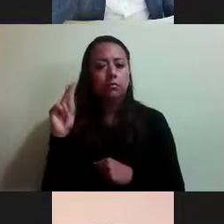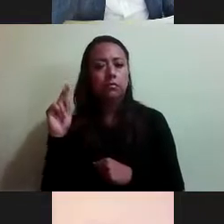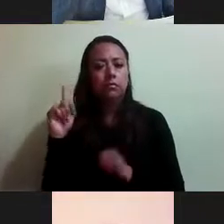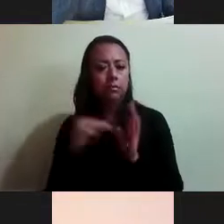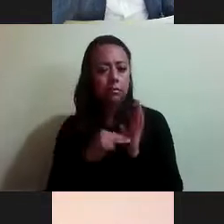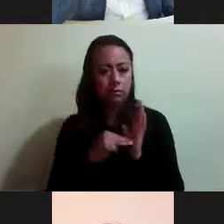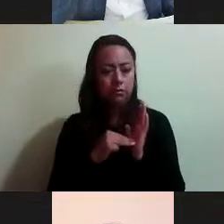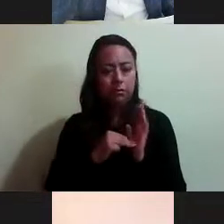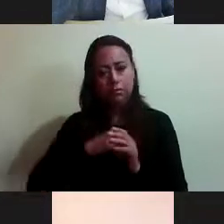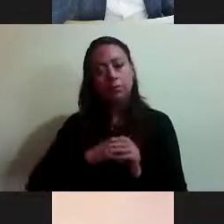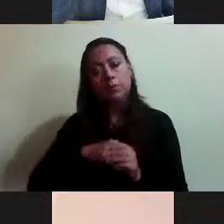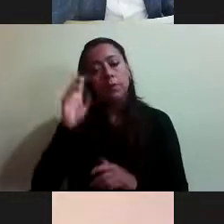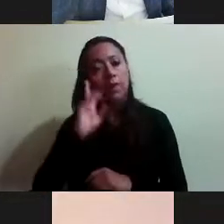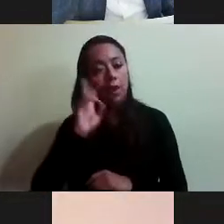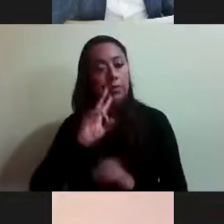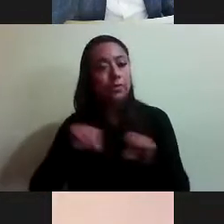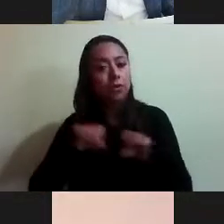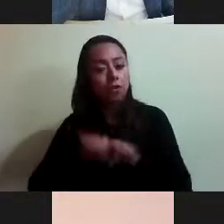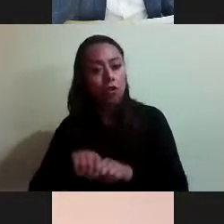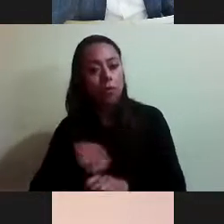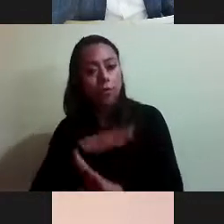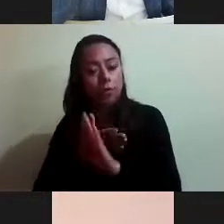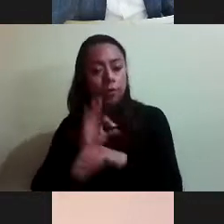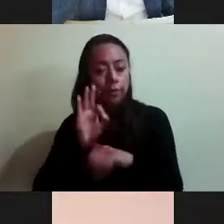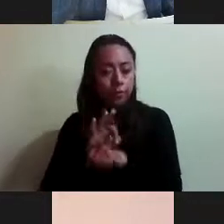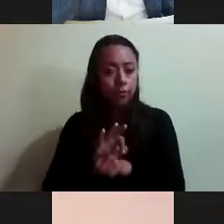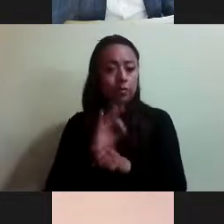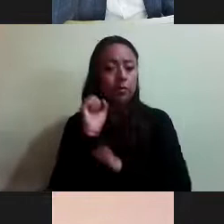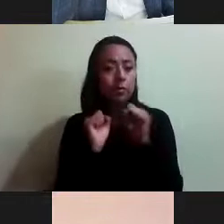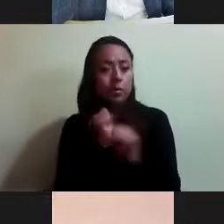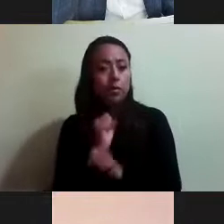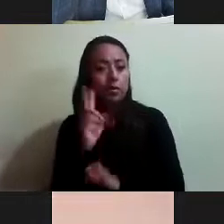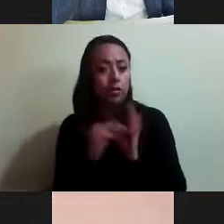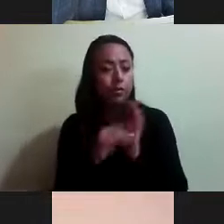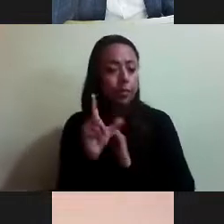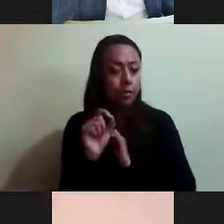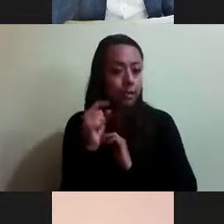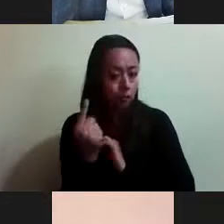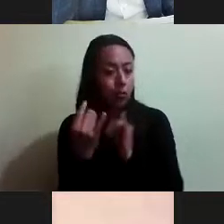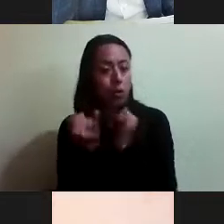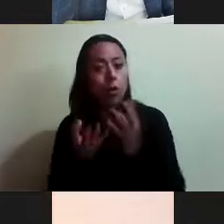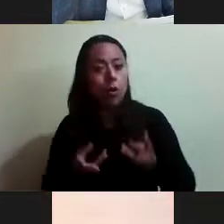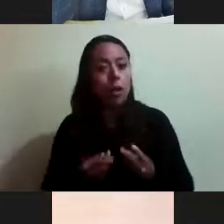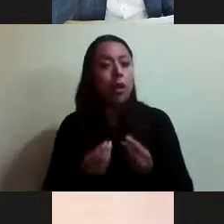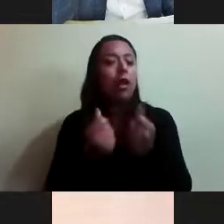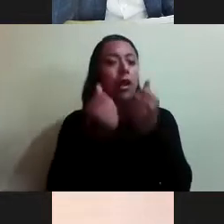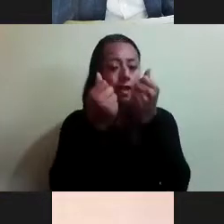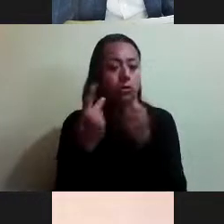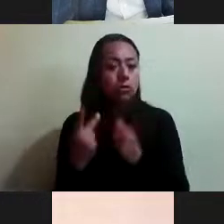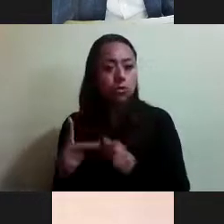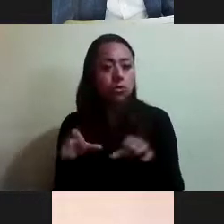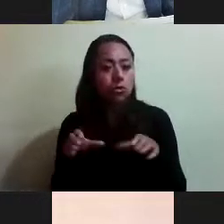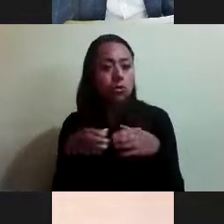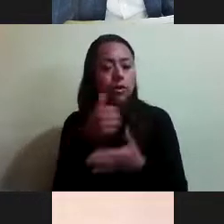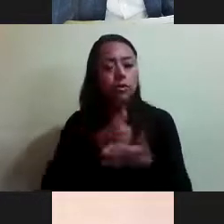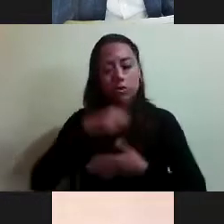el 2021 y los gastos de operación del Congreso, y vemos hasta dónde